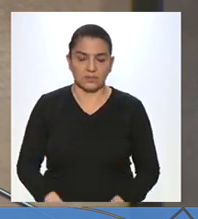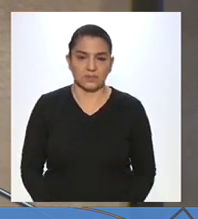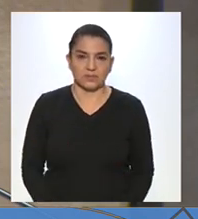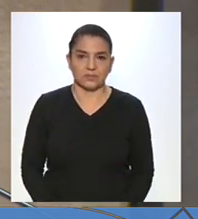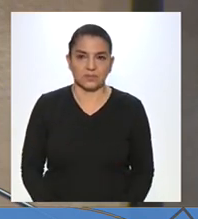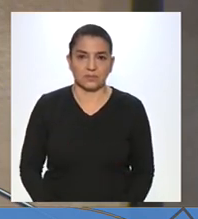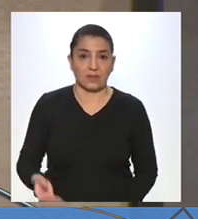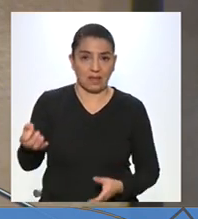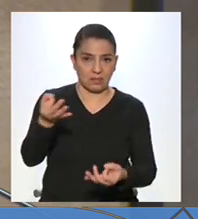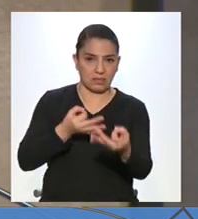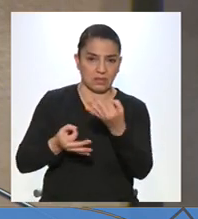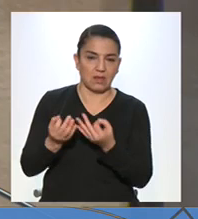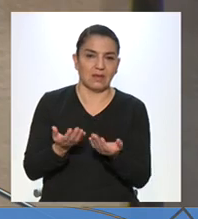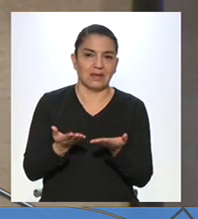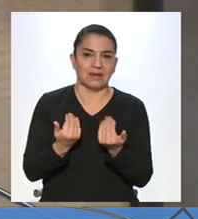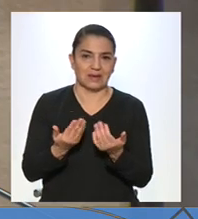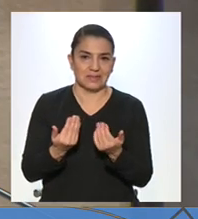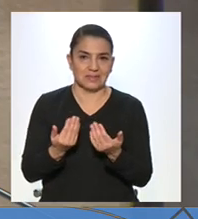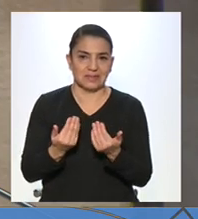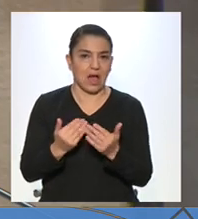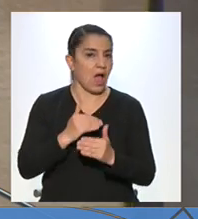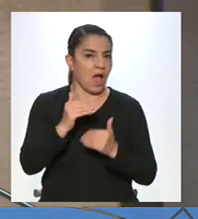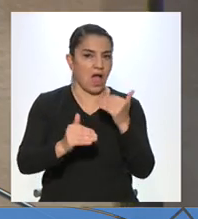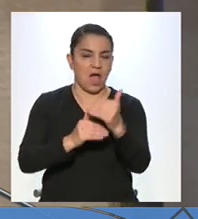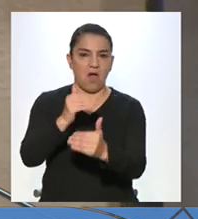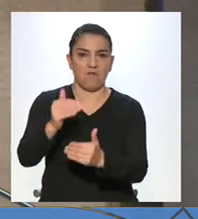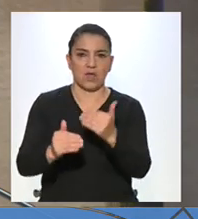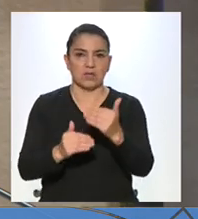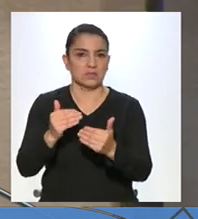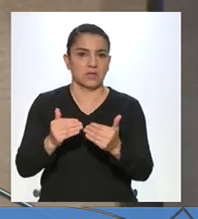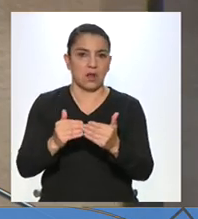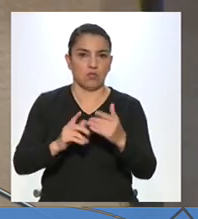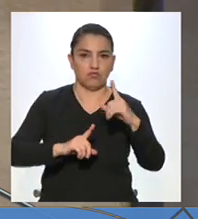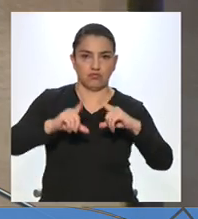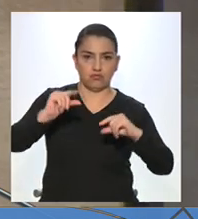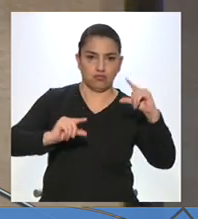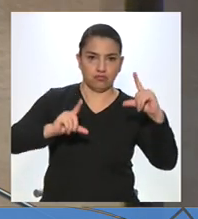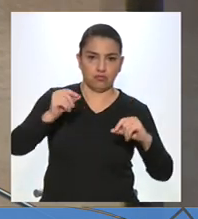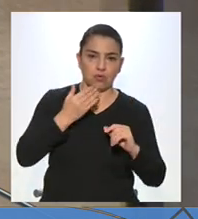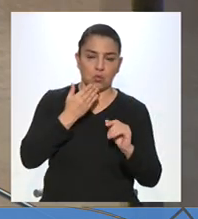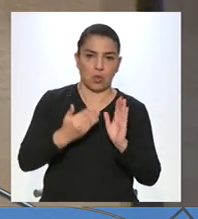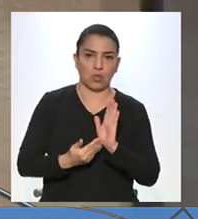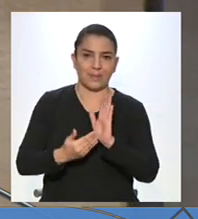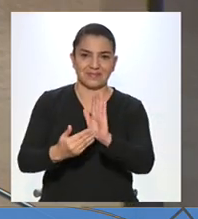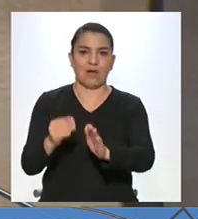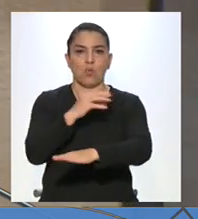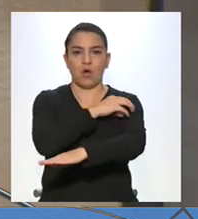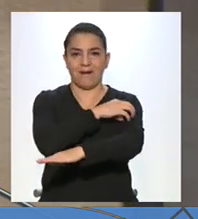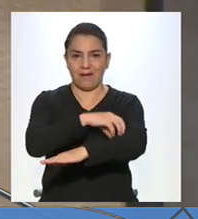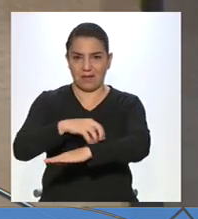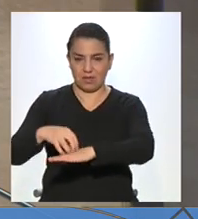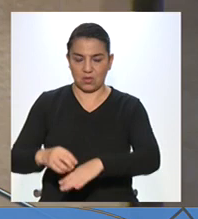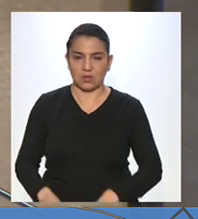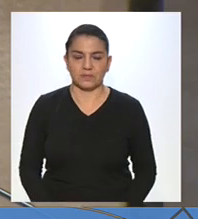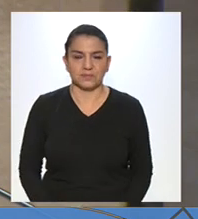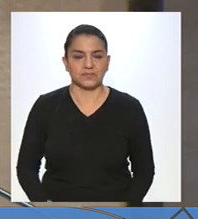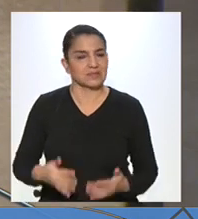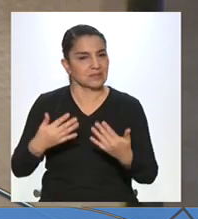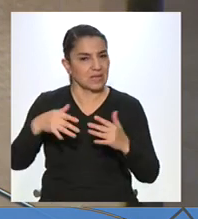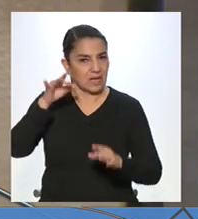nos han planteado la necesidad de avanzar en este tipo de estadísticas cuando hacemos nuestras presentaciones en regiones. Como